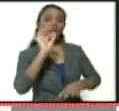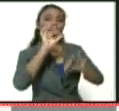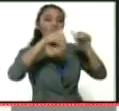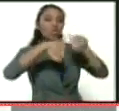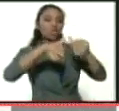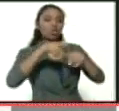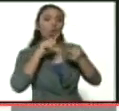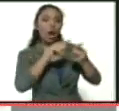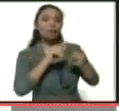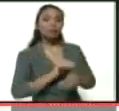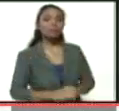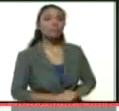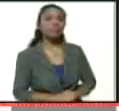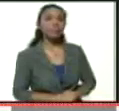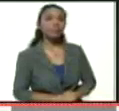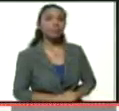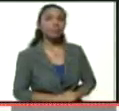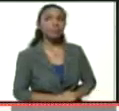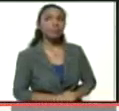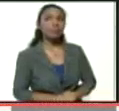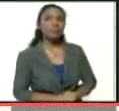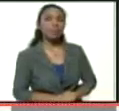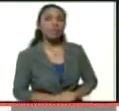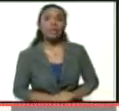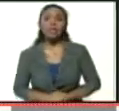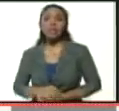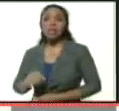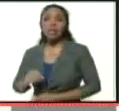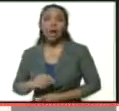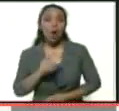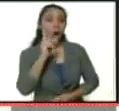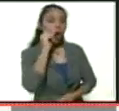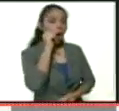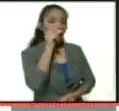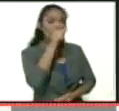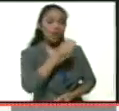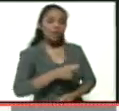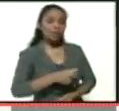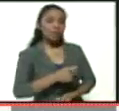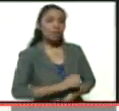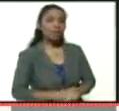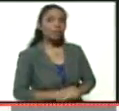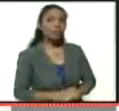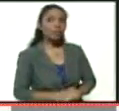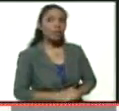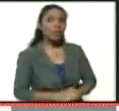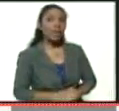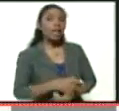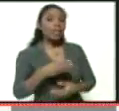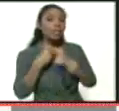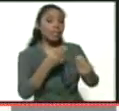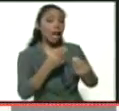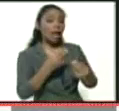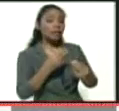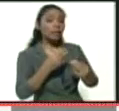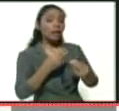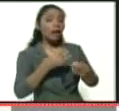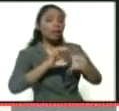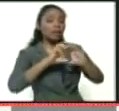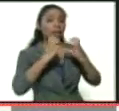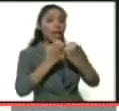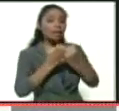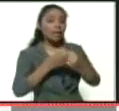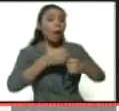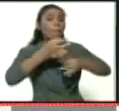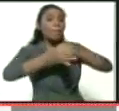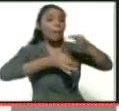él. Esto es Claudio, así es. Claudio Fermín, que les puede dar una clase de política a toda esta gente y